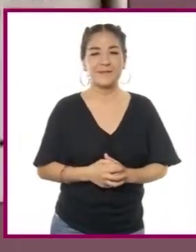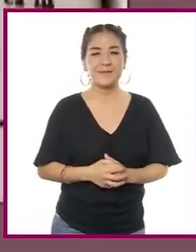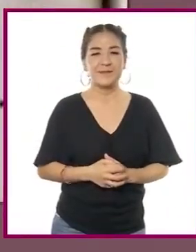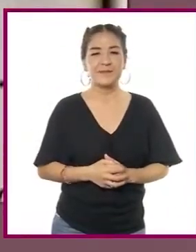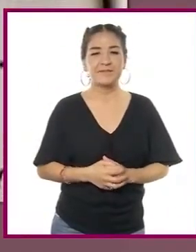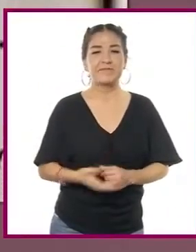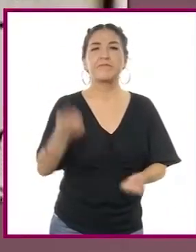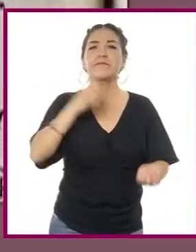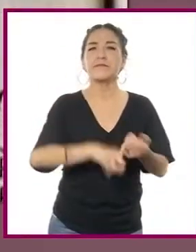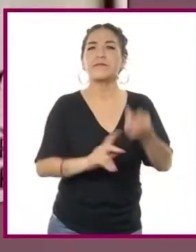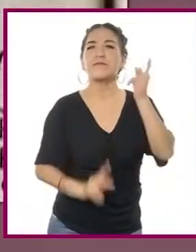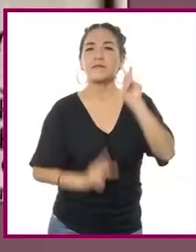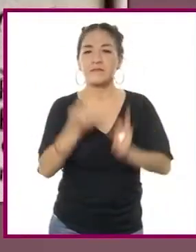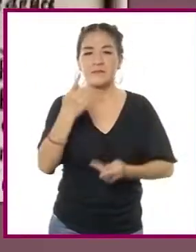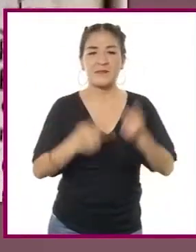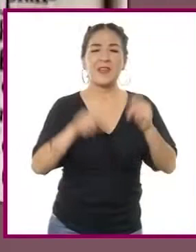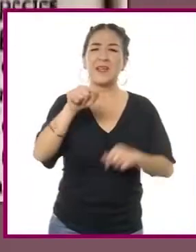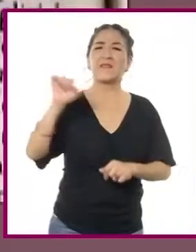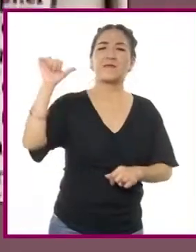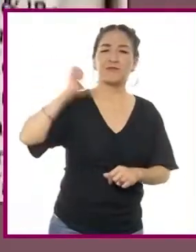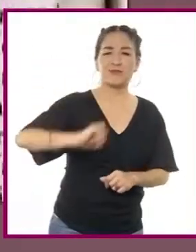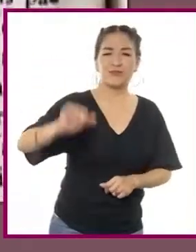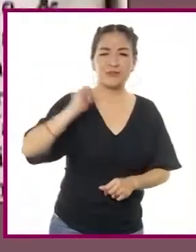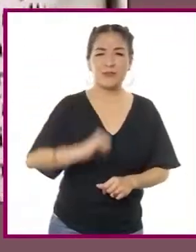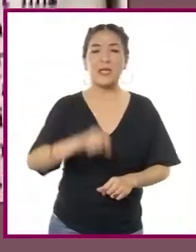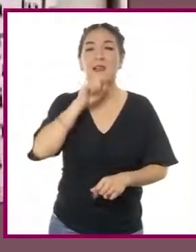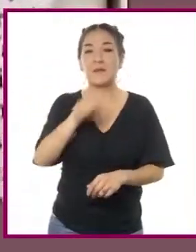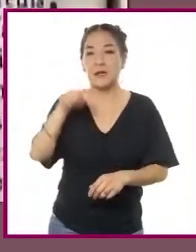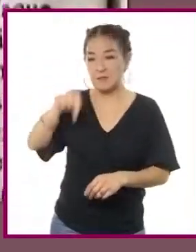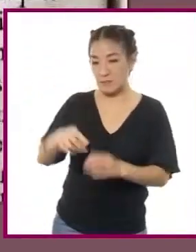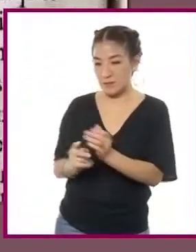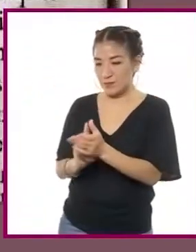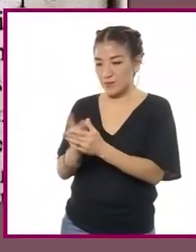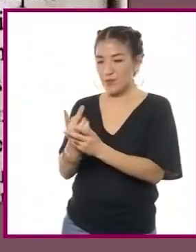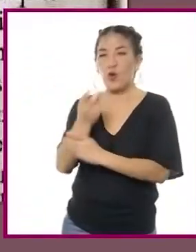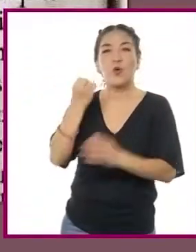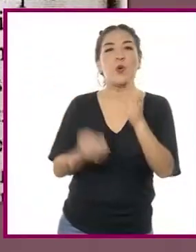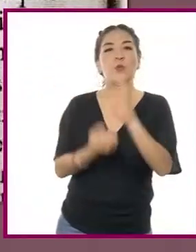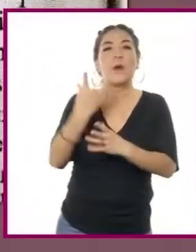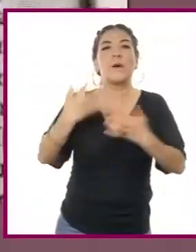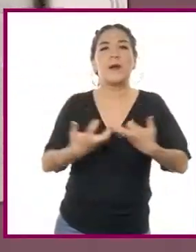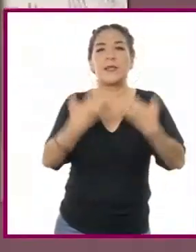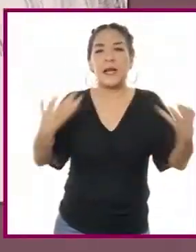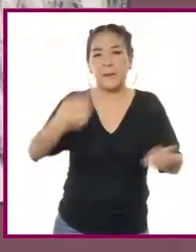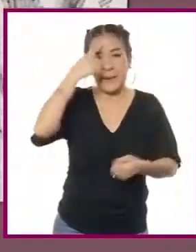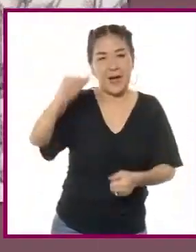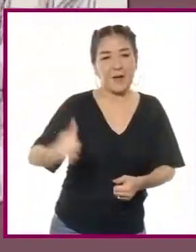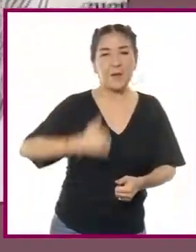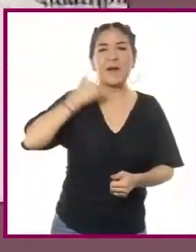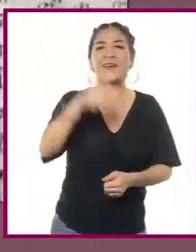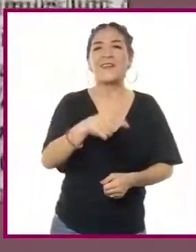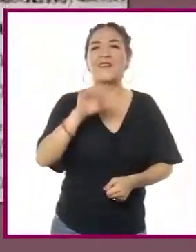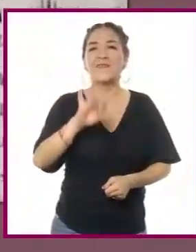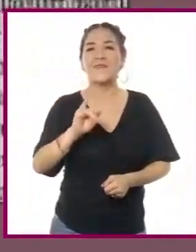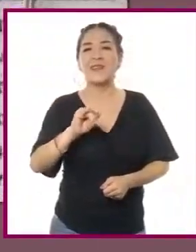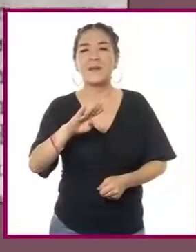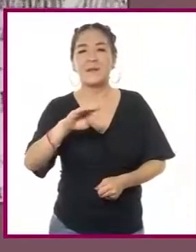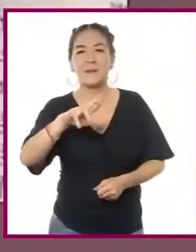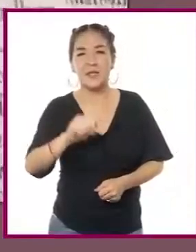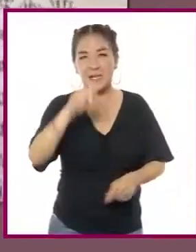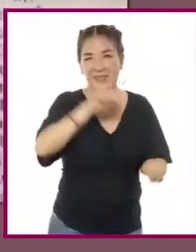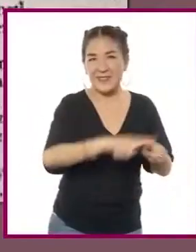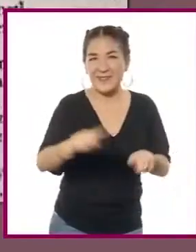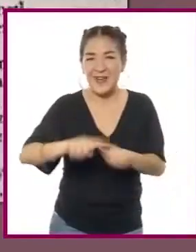Se cultivaron magueyes silvestres y se sembraron en nuevas tierras. Se aprovecharon fibras de diversos tipos de agave y,